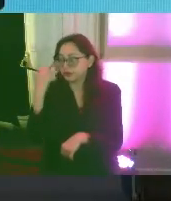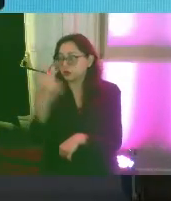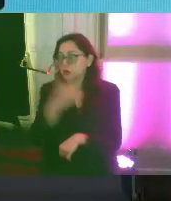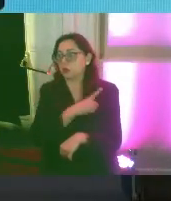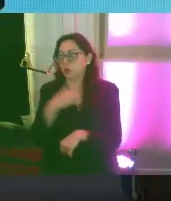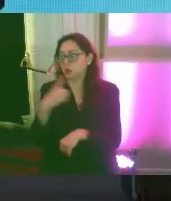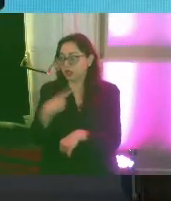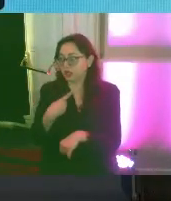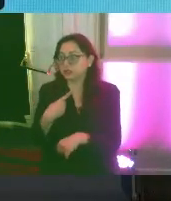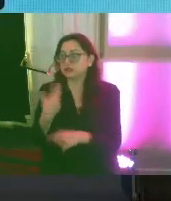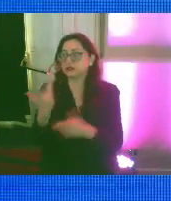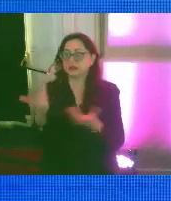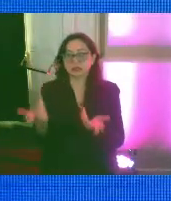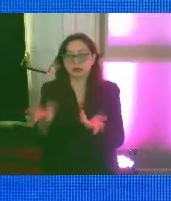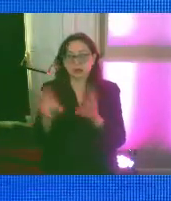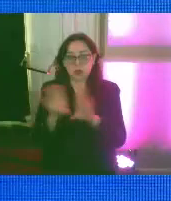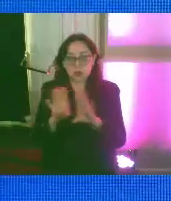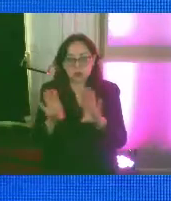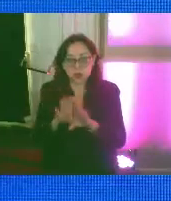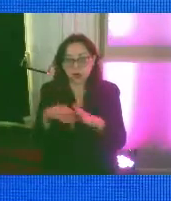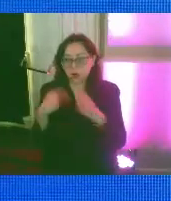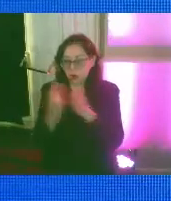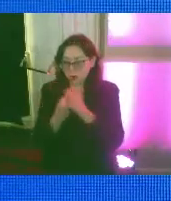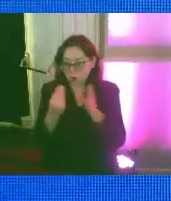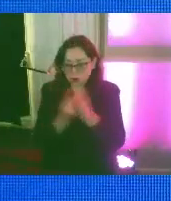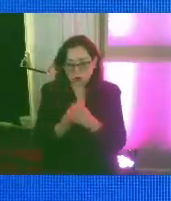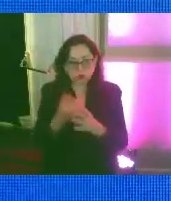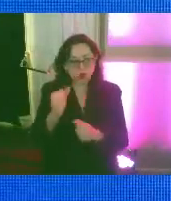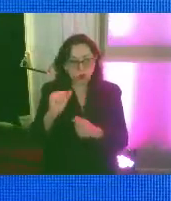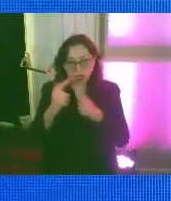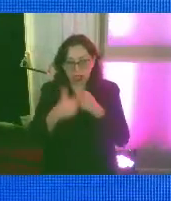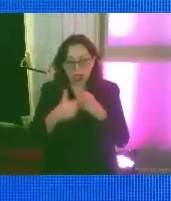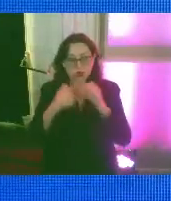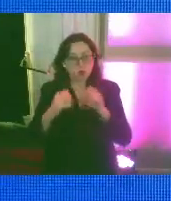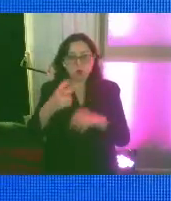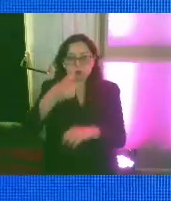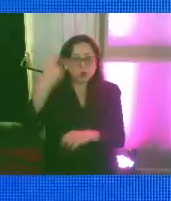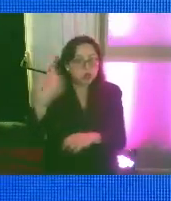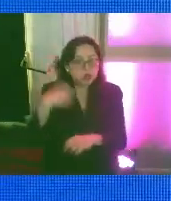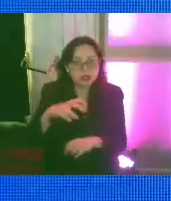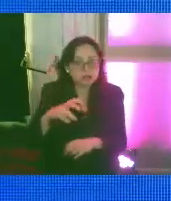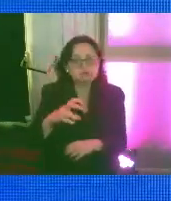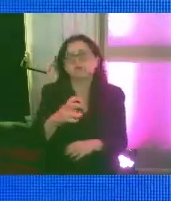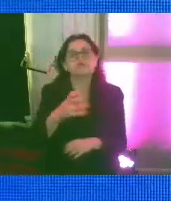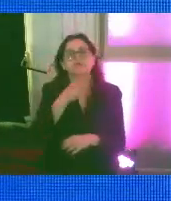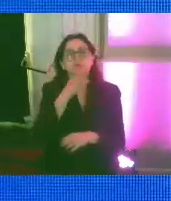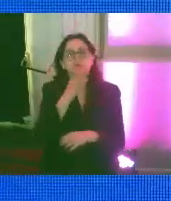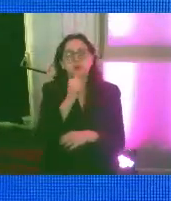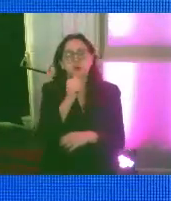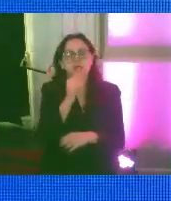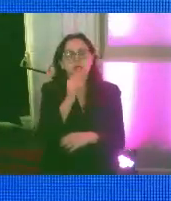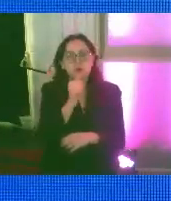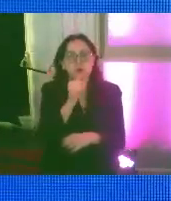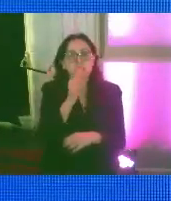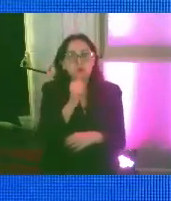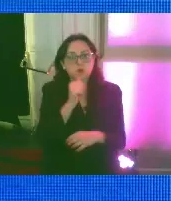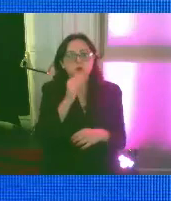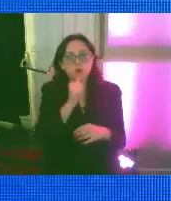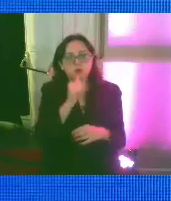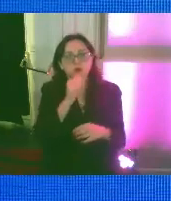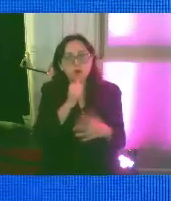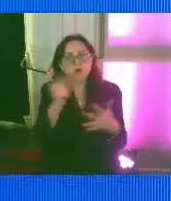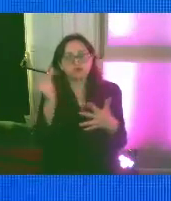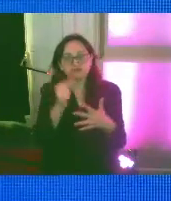o no pueden hacer el curso de capacitación o no pueden hacer un viaje o no pueden ir a algún lugar, ¿no? Entonces,